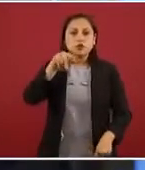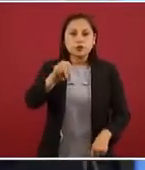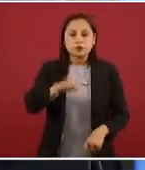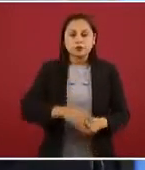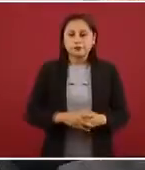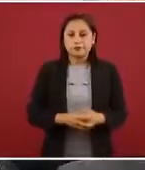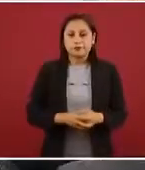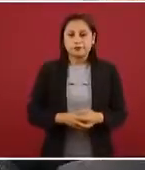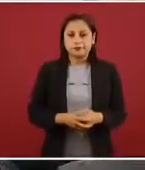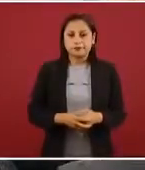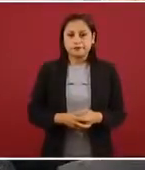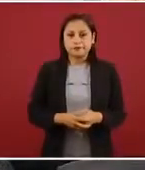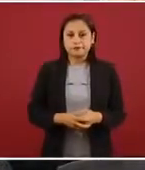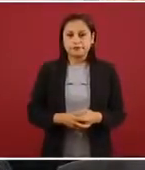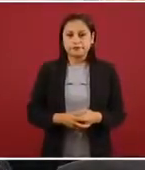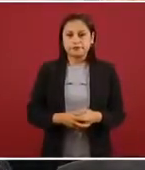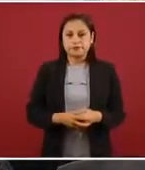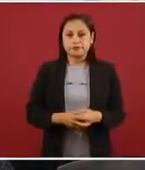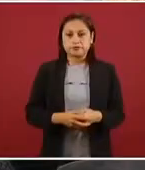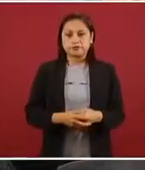Podrías preguntar a